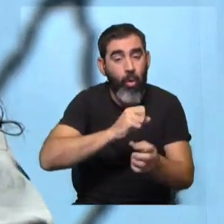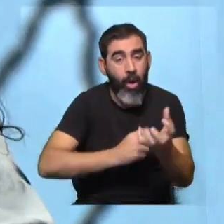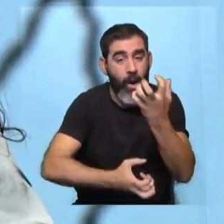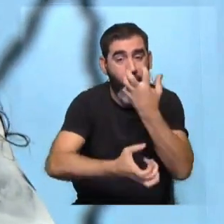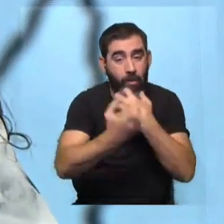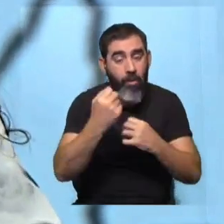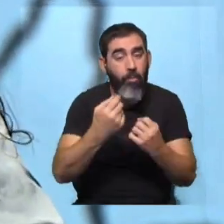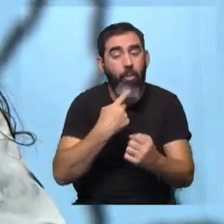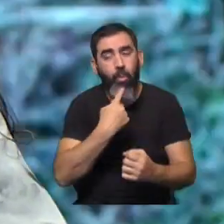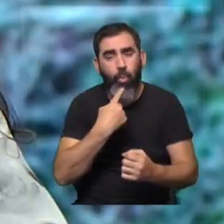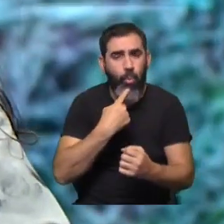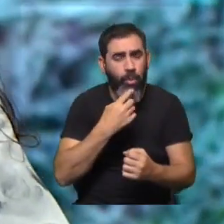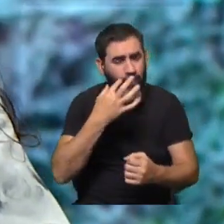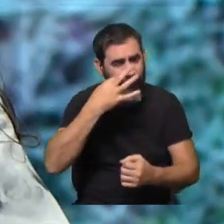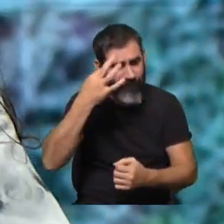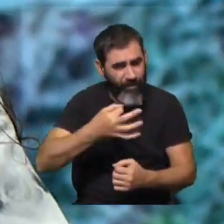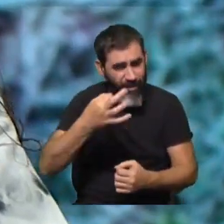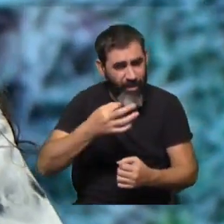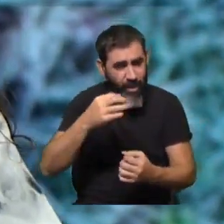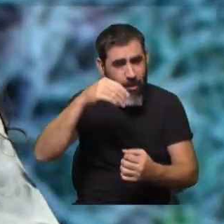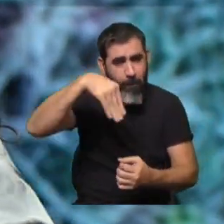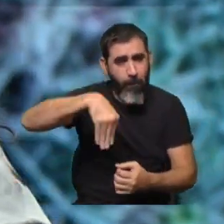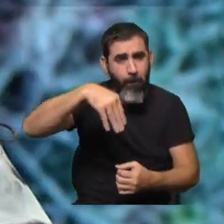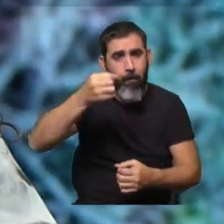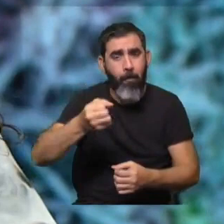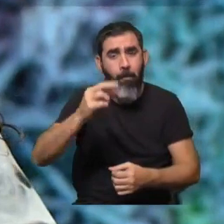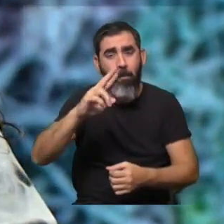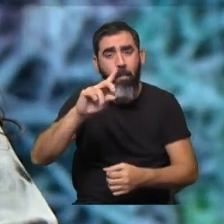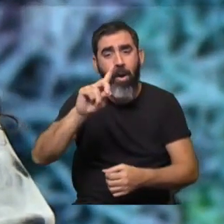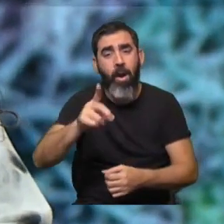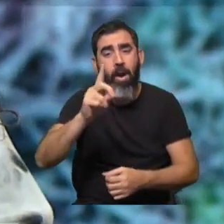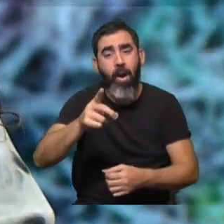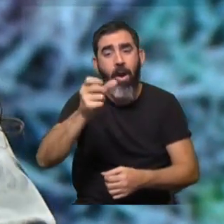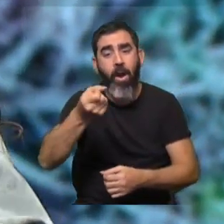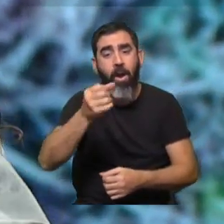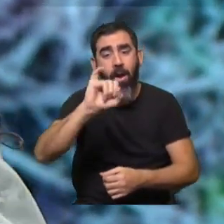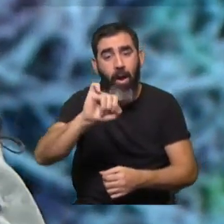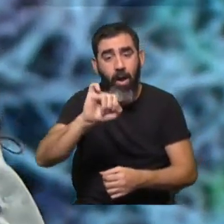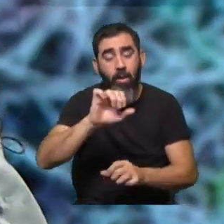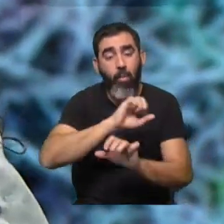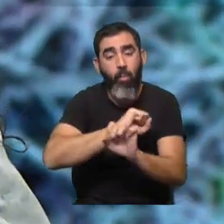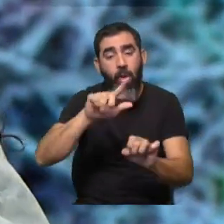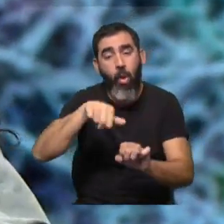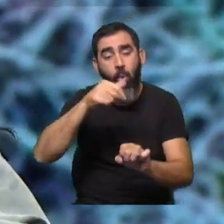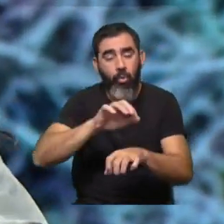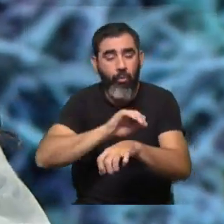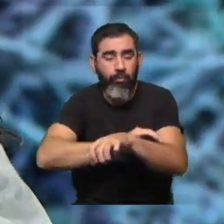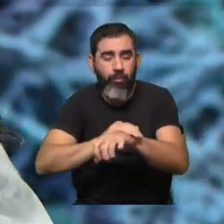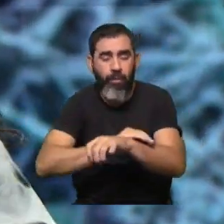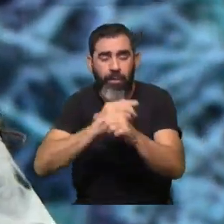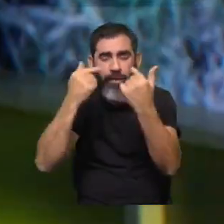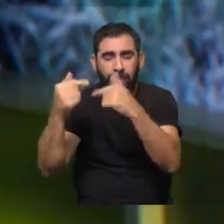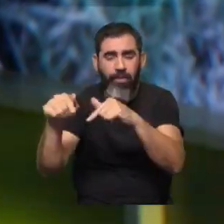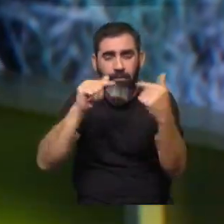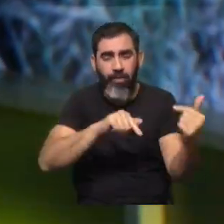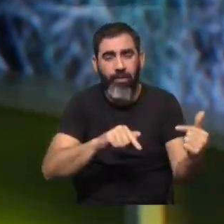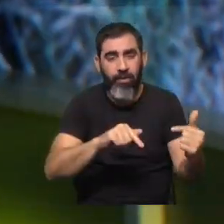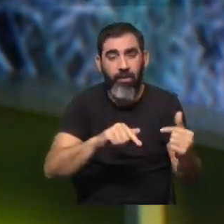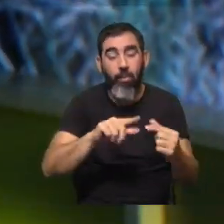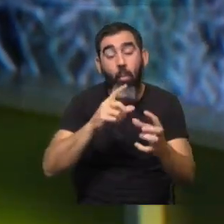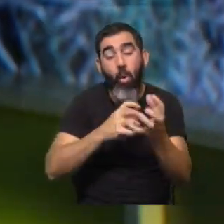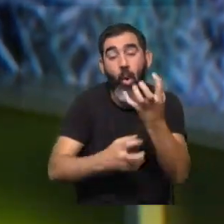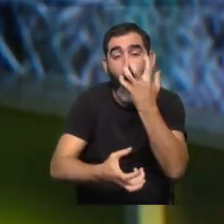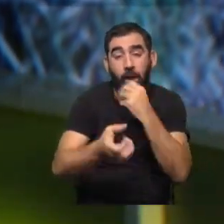otras preguntas. ¿Es realmente un margay? Claro. ¿O hay otras explicaciones? ¿Puede ser un pelaje atípico? Sí. Puede ser un animal en cautiverio que se